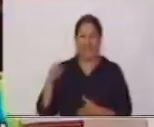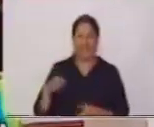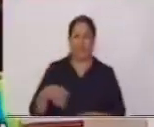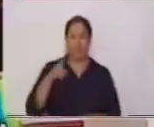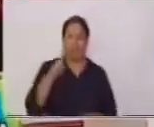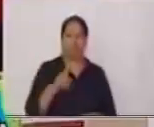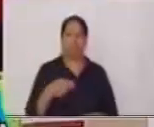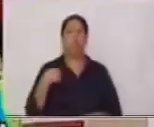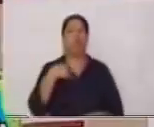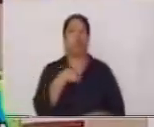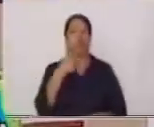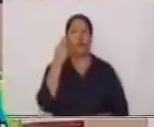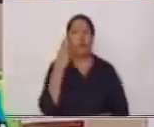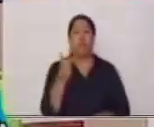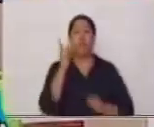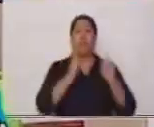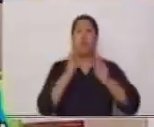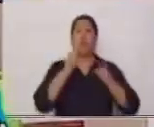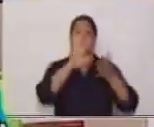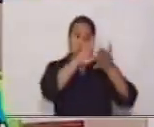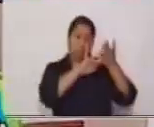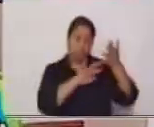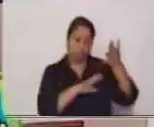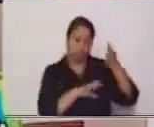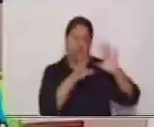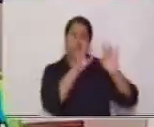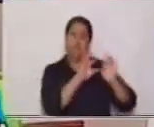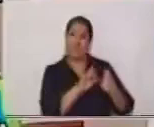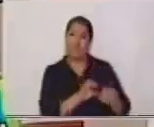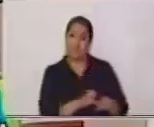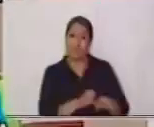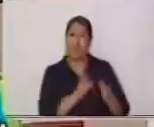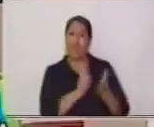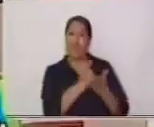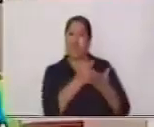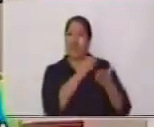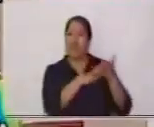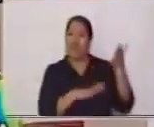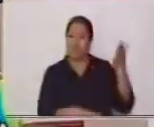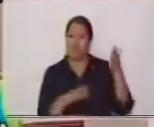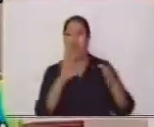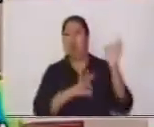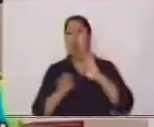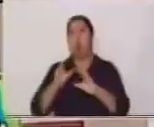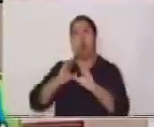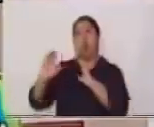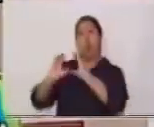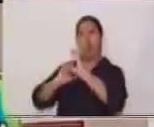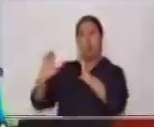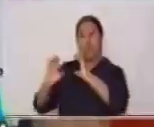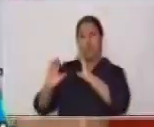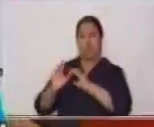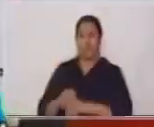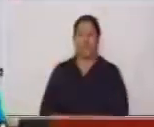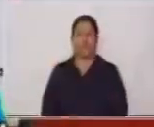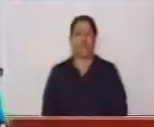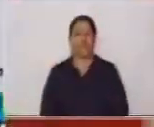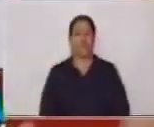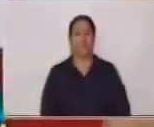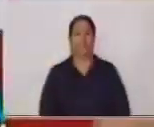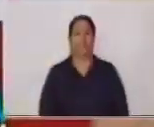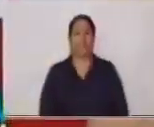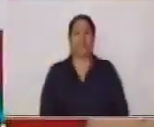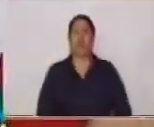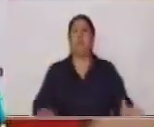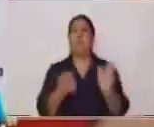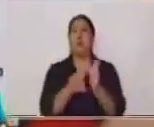del texto o la estructura de la conversación, hacer predicciones. Por ejemplo, cuando yo te pregunté,